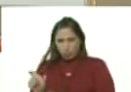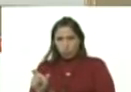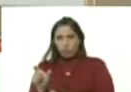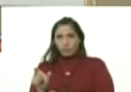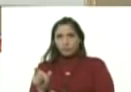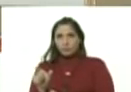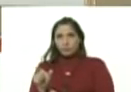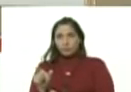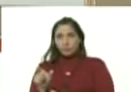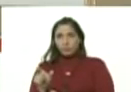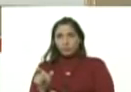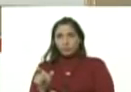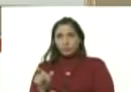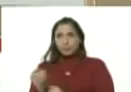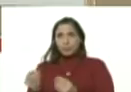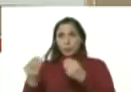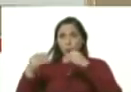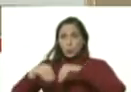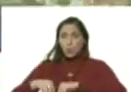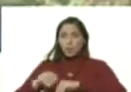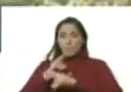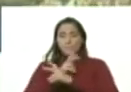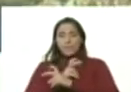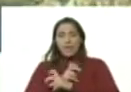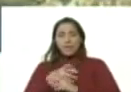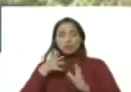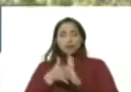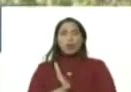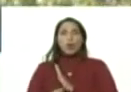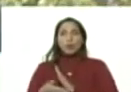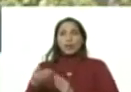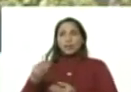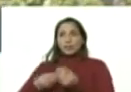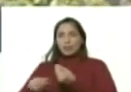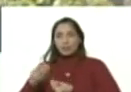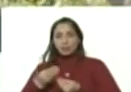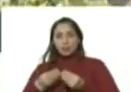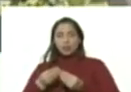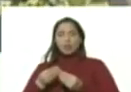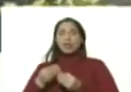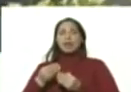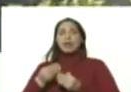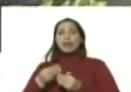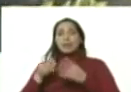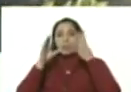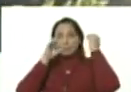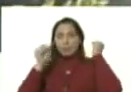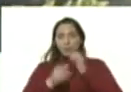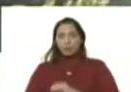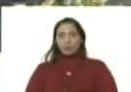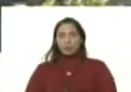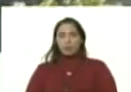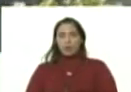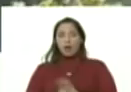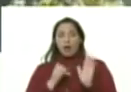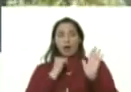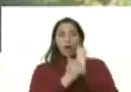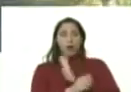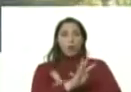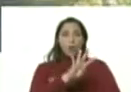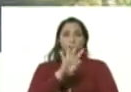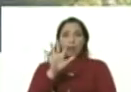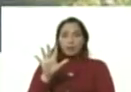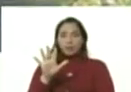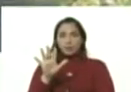la Convención de Viena, insisto, sobre relaciones diplomáticas, en su artículo 45. En